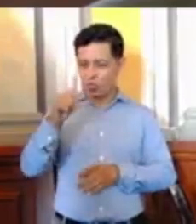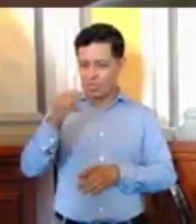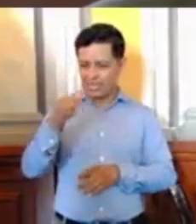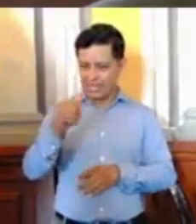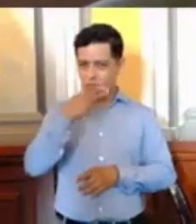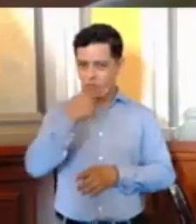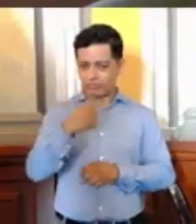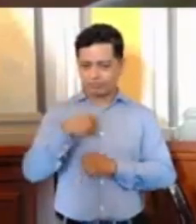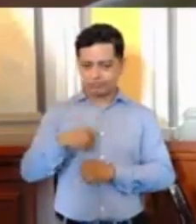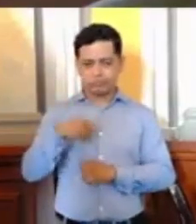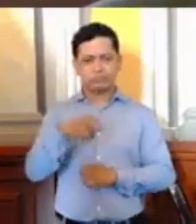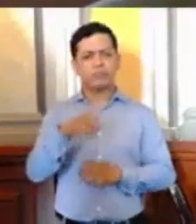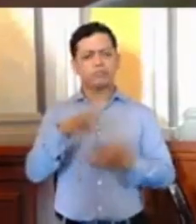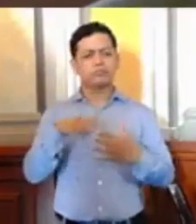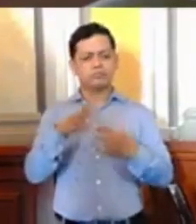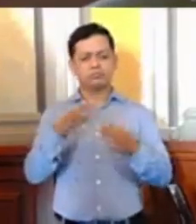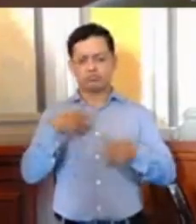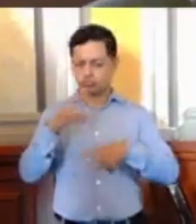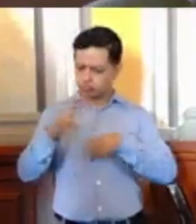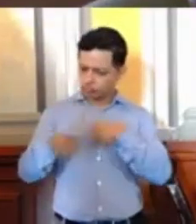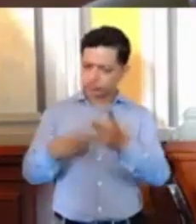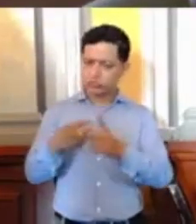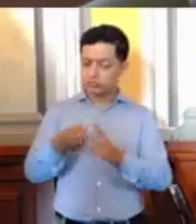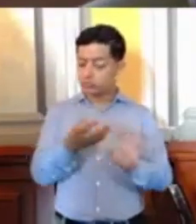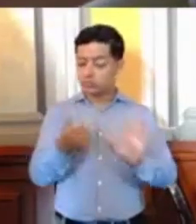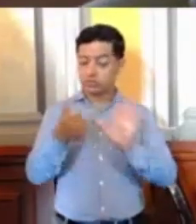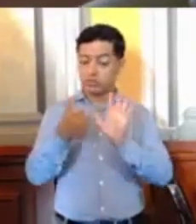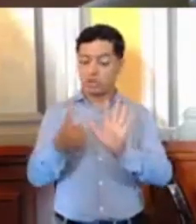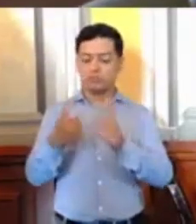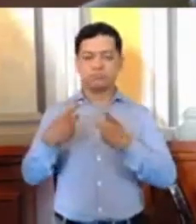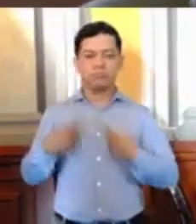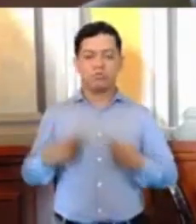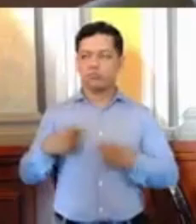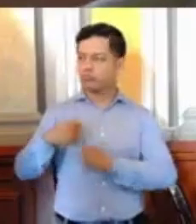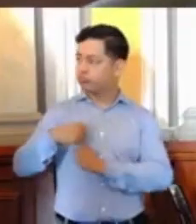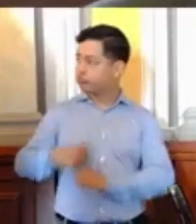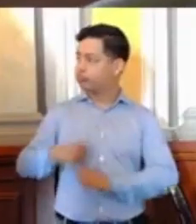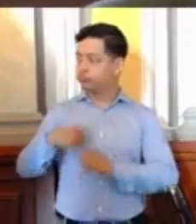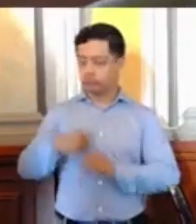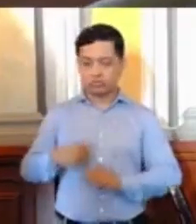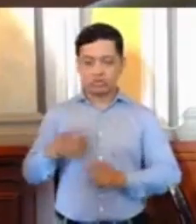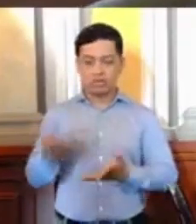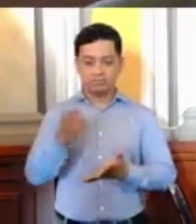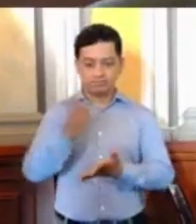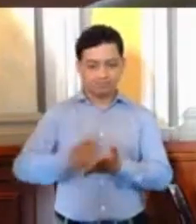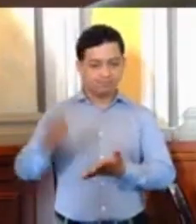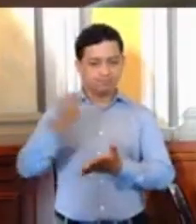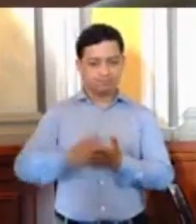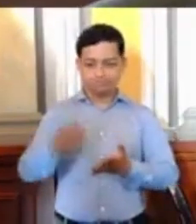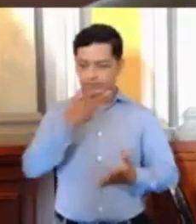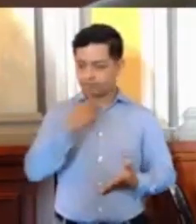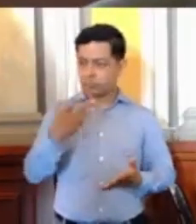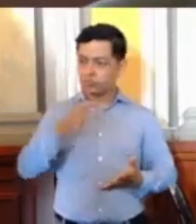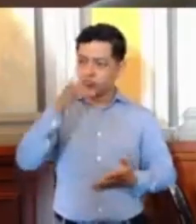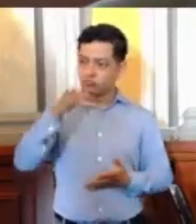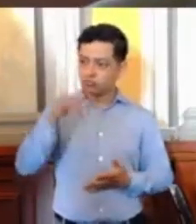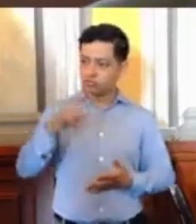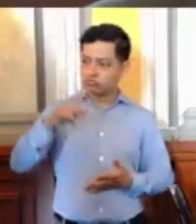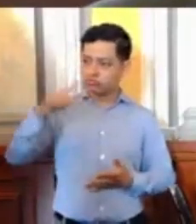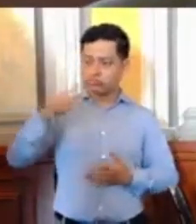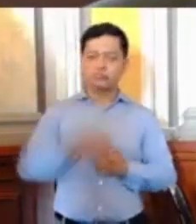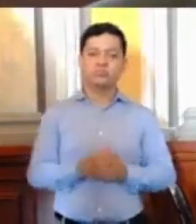De Chiara, estaremos presentes con 6 autores y escritores y escritoras